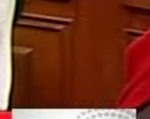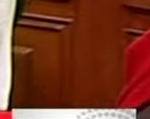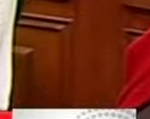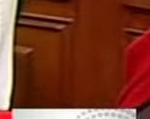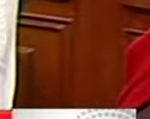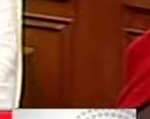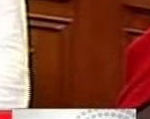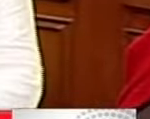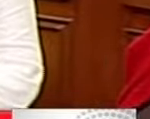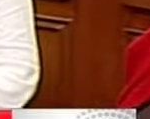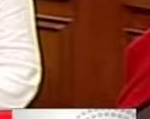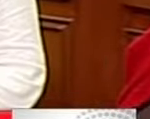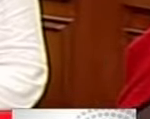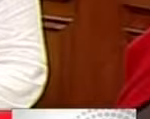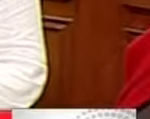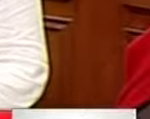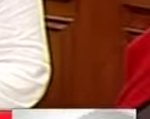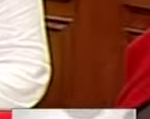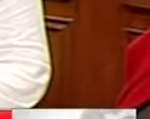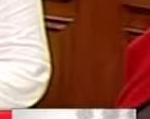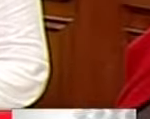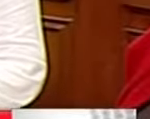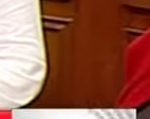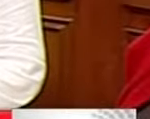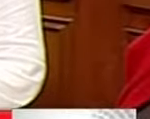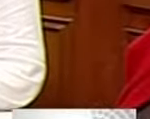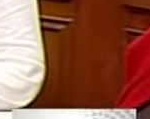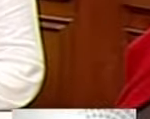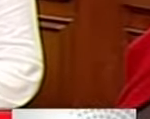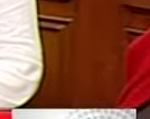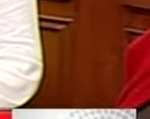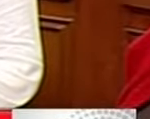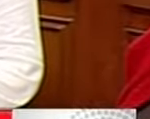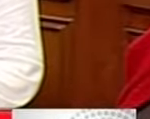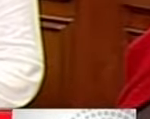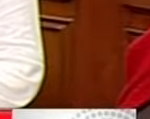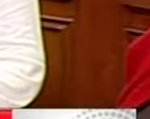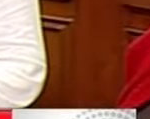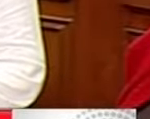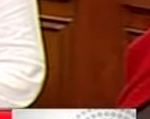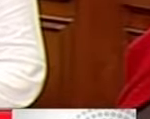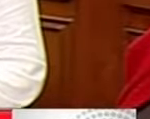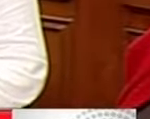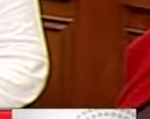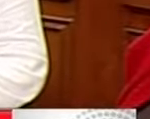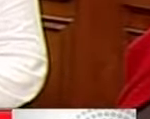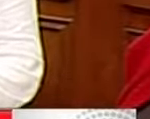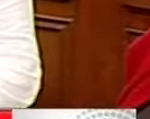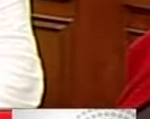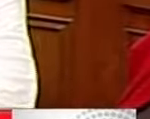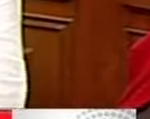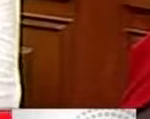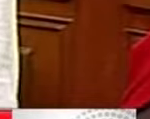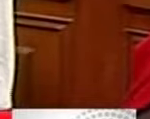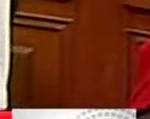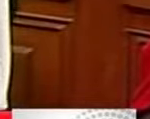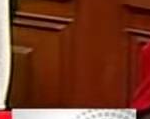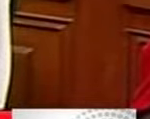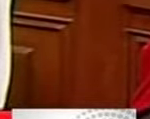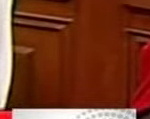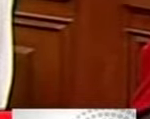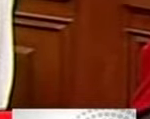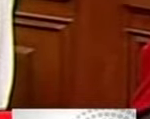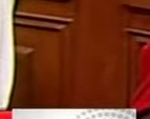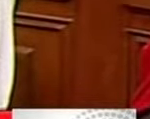Un gobierno, señora presidenta, al cual millones de peruanos han depositado su confianza y que además le han exigido